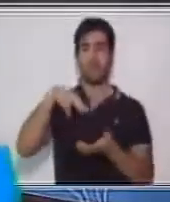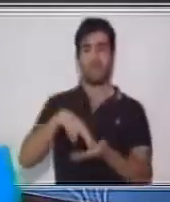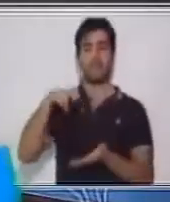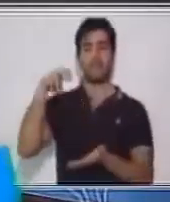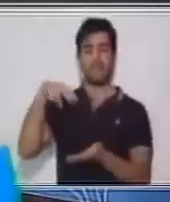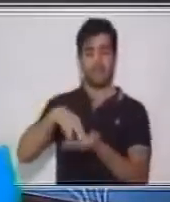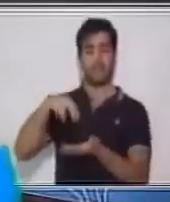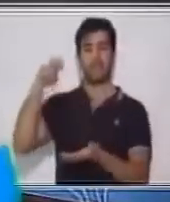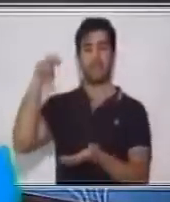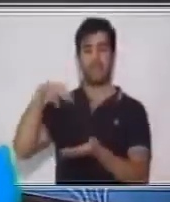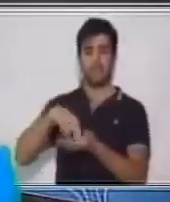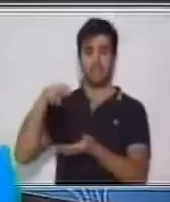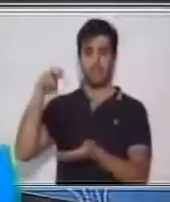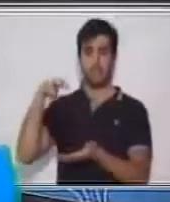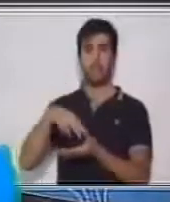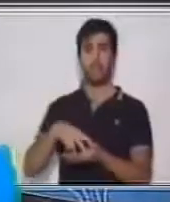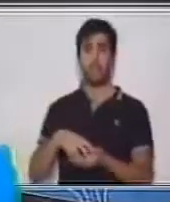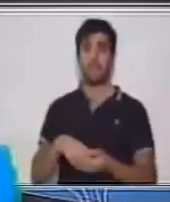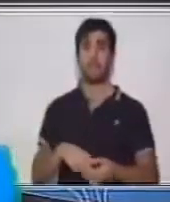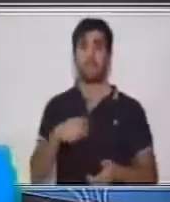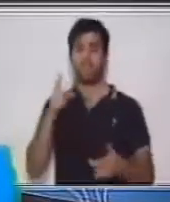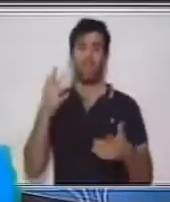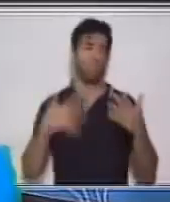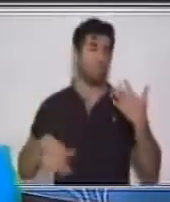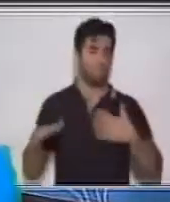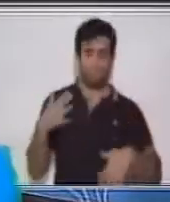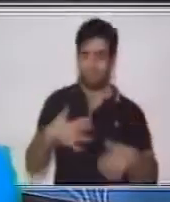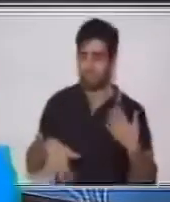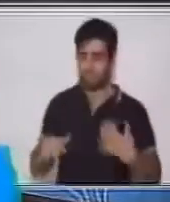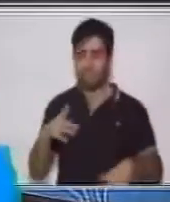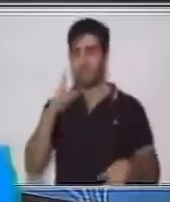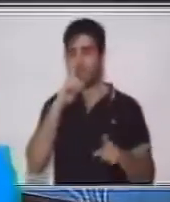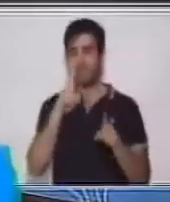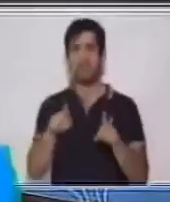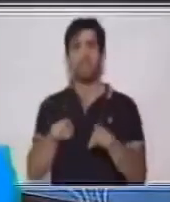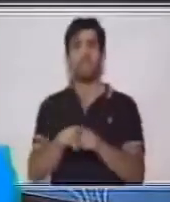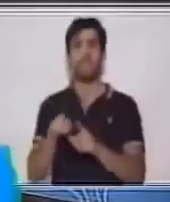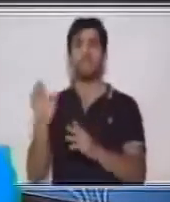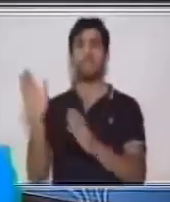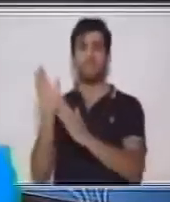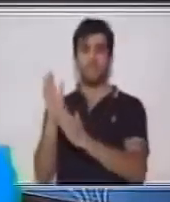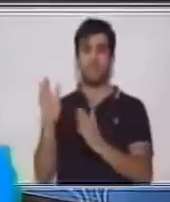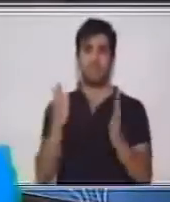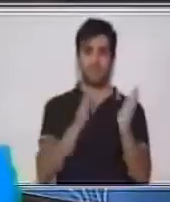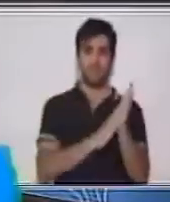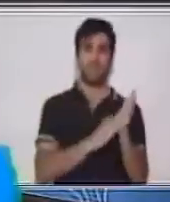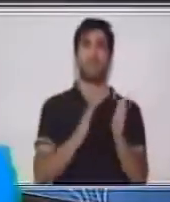Salta, salta. Eso, muy bien. Se sacude. Baila. Baila.